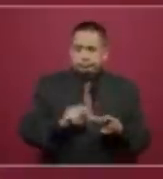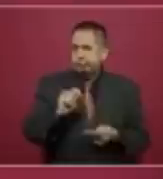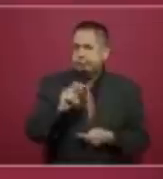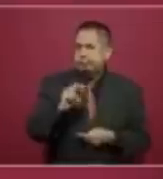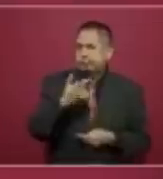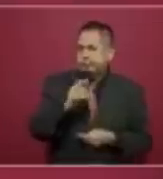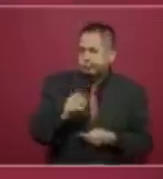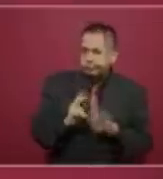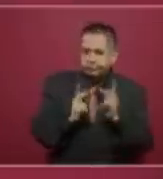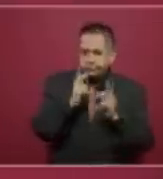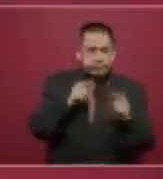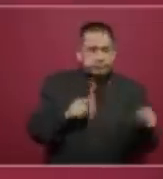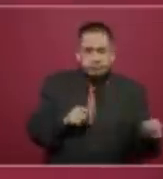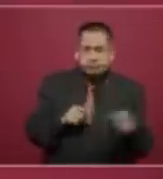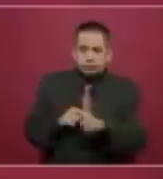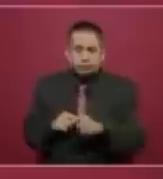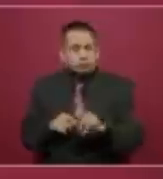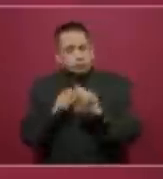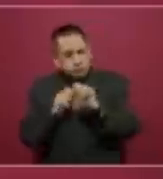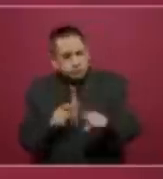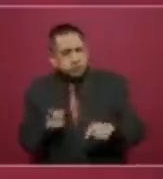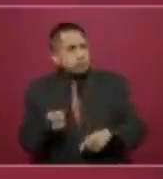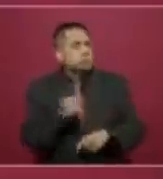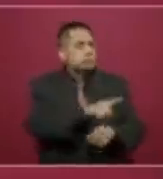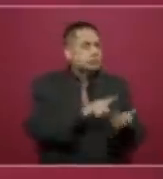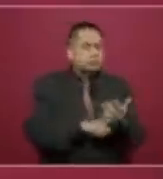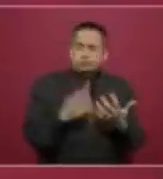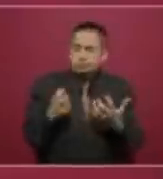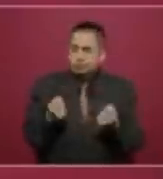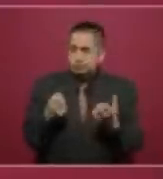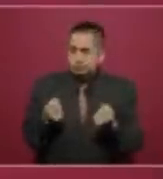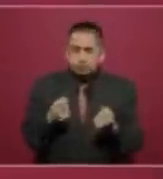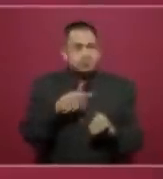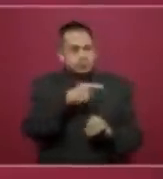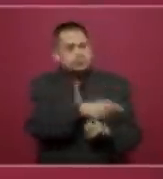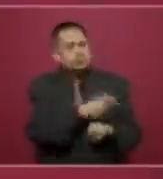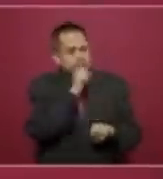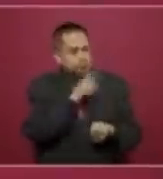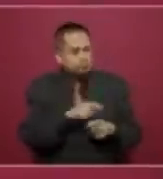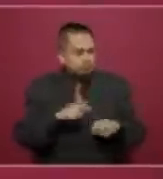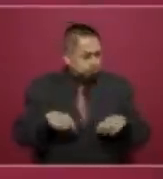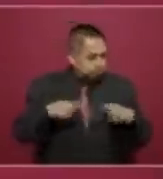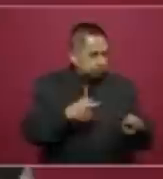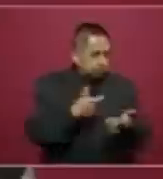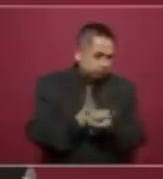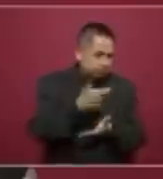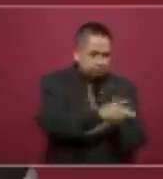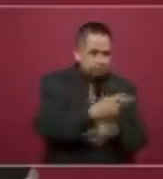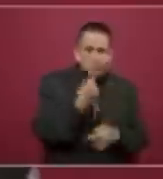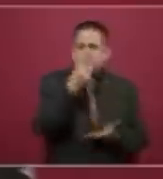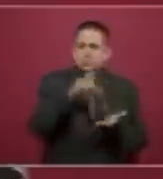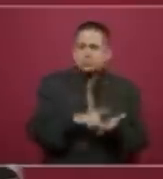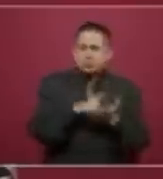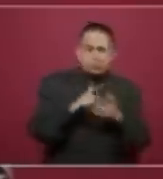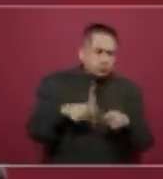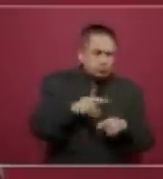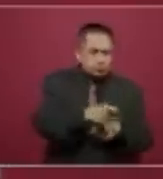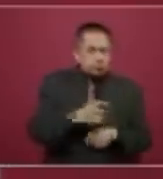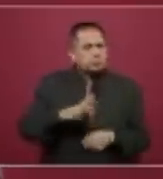a los productores de leche más por el litro de leche. Ya se